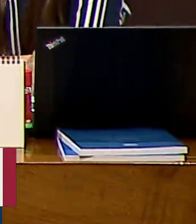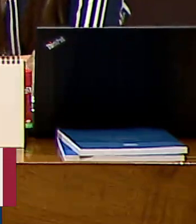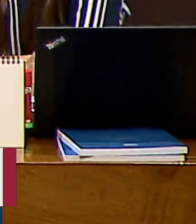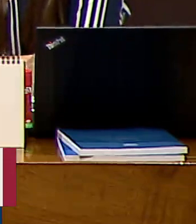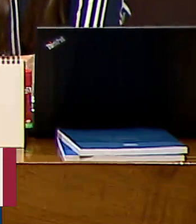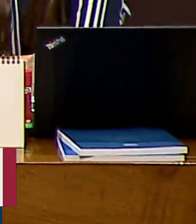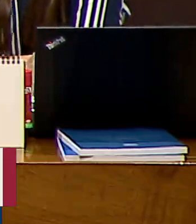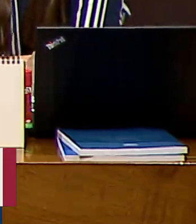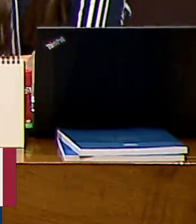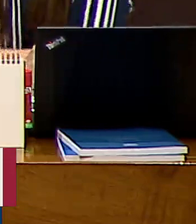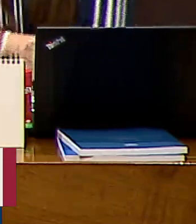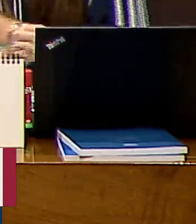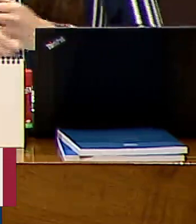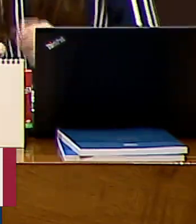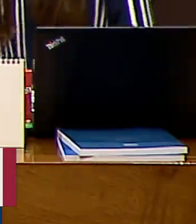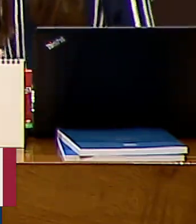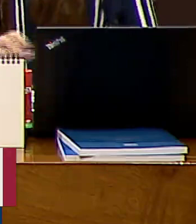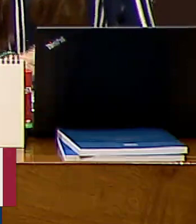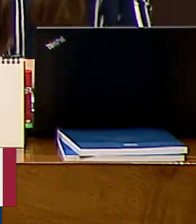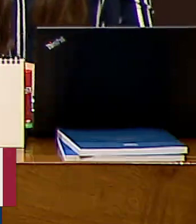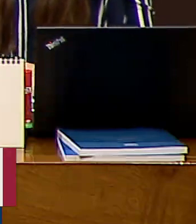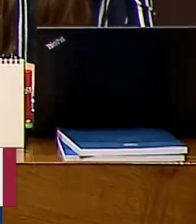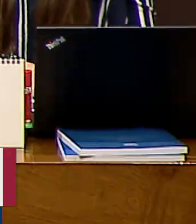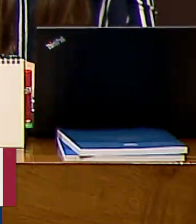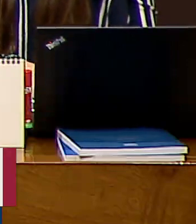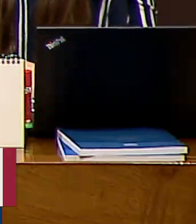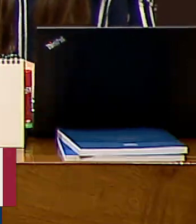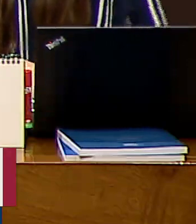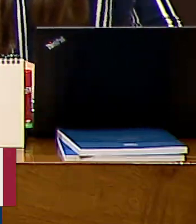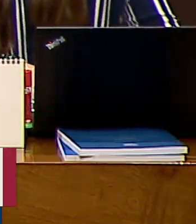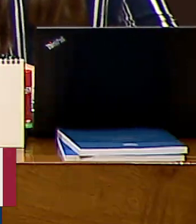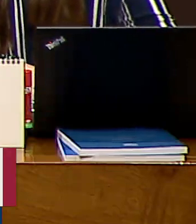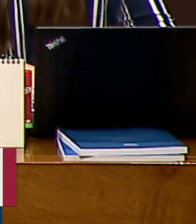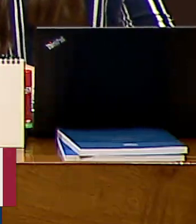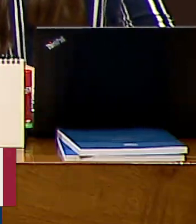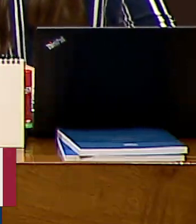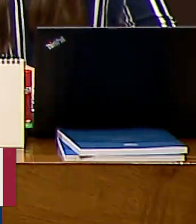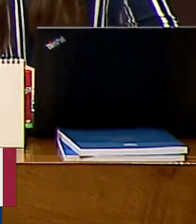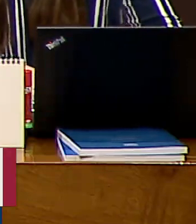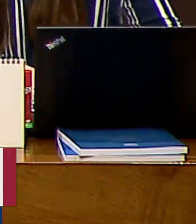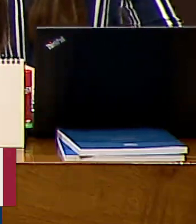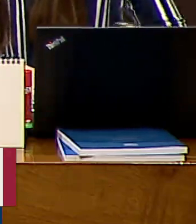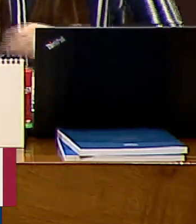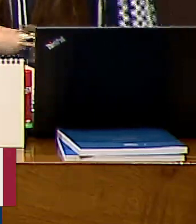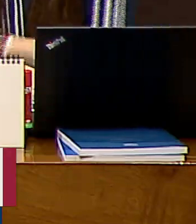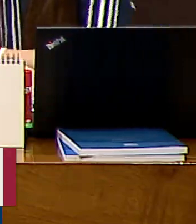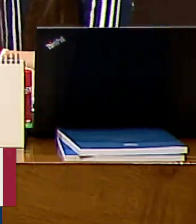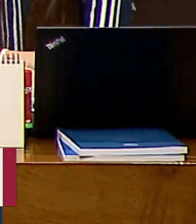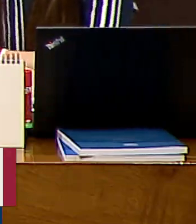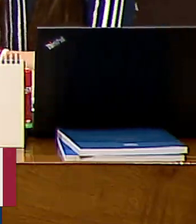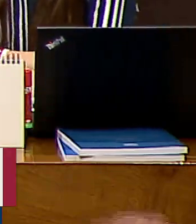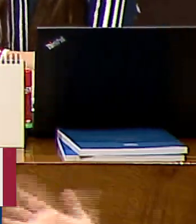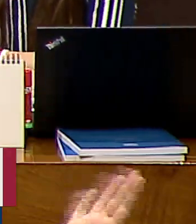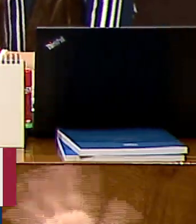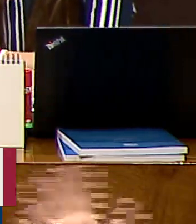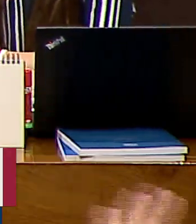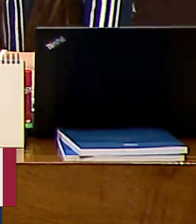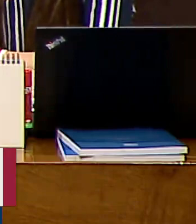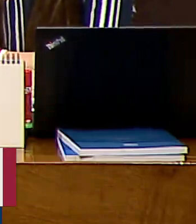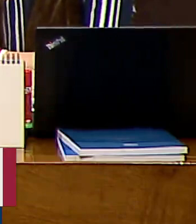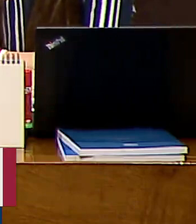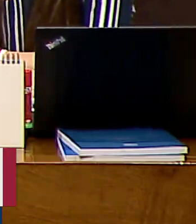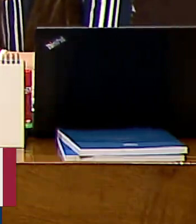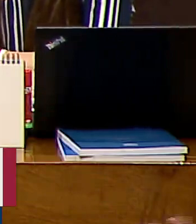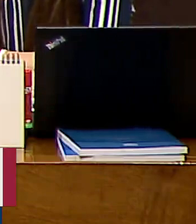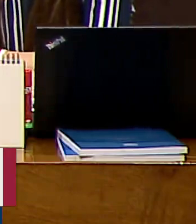tribunas, particularmente dos clubes de adulto mayor de San Felipe. Primero, el club